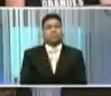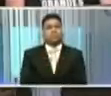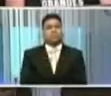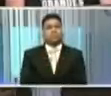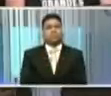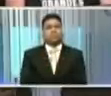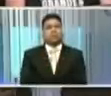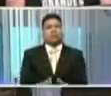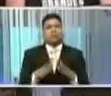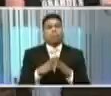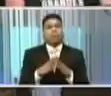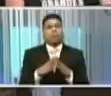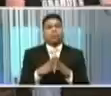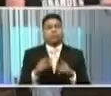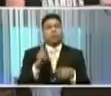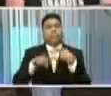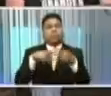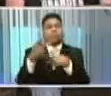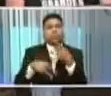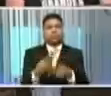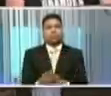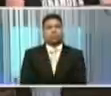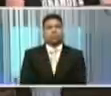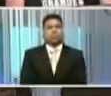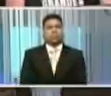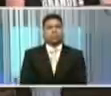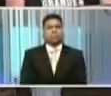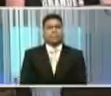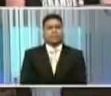la propia misión, van a producir